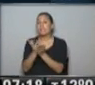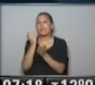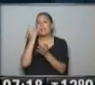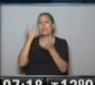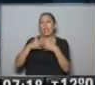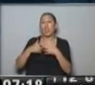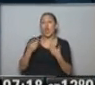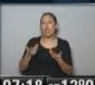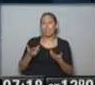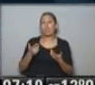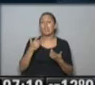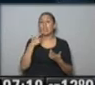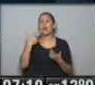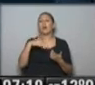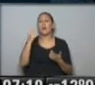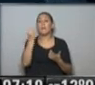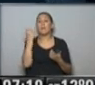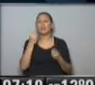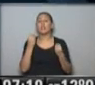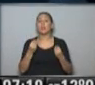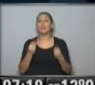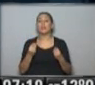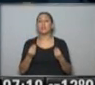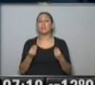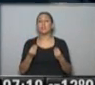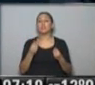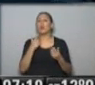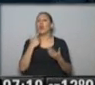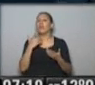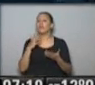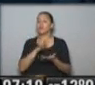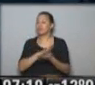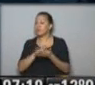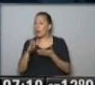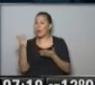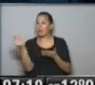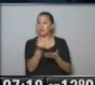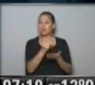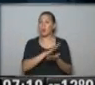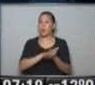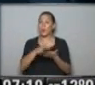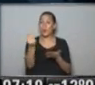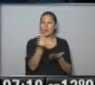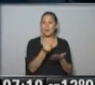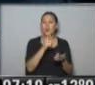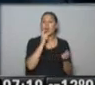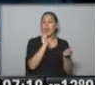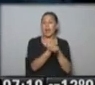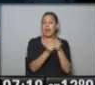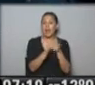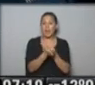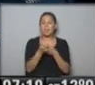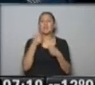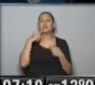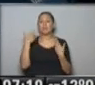tecnología. Y esto va a ser muy importante porque va a traer nuevos aires renovadores y de esta manera